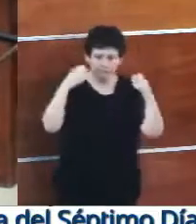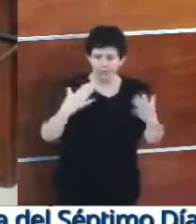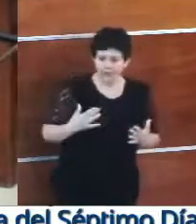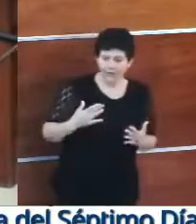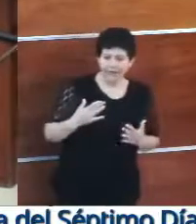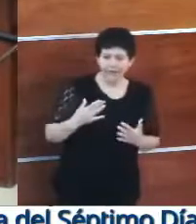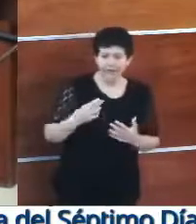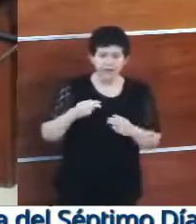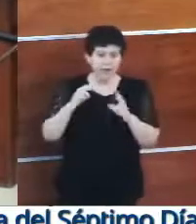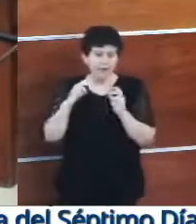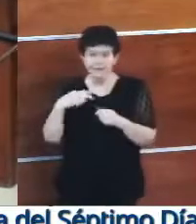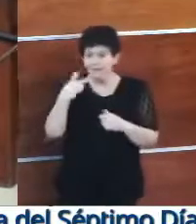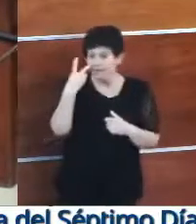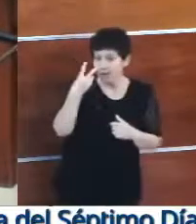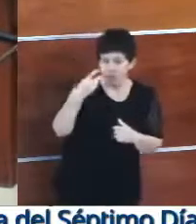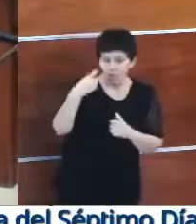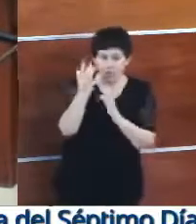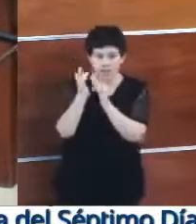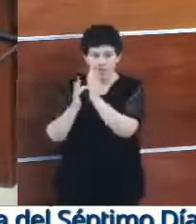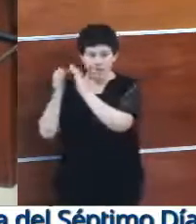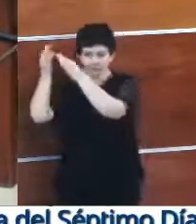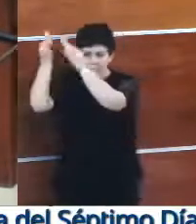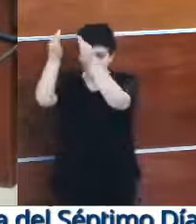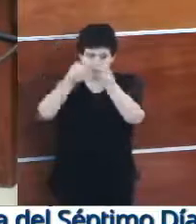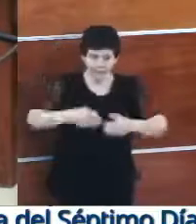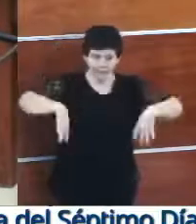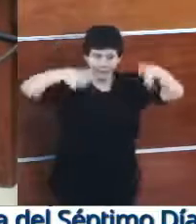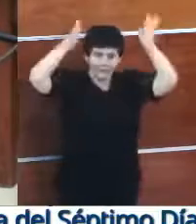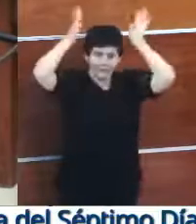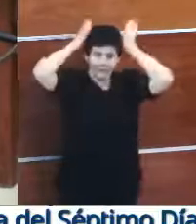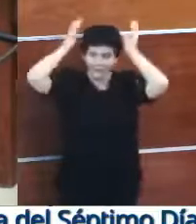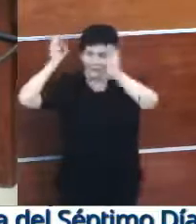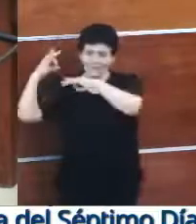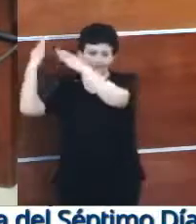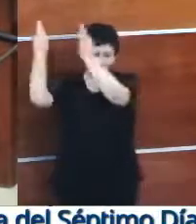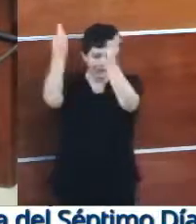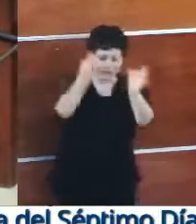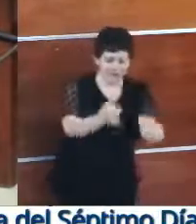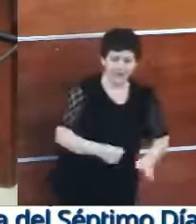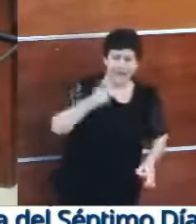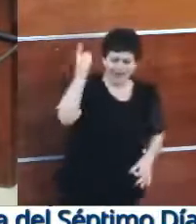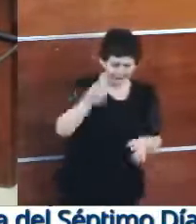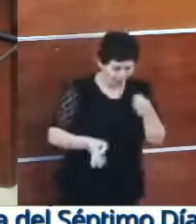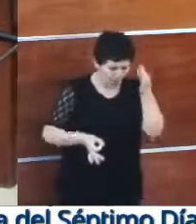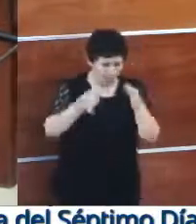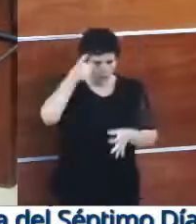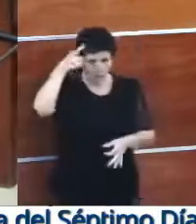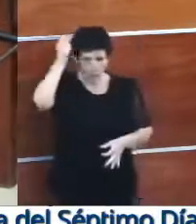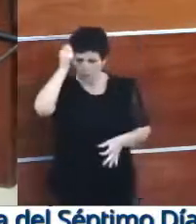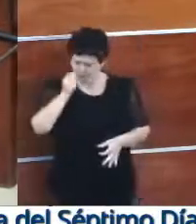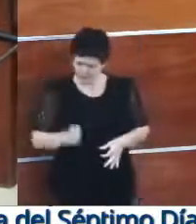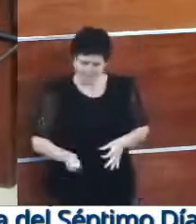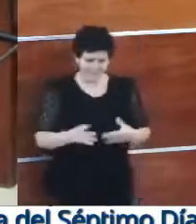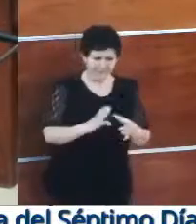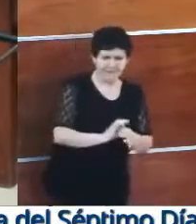venida, con la venida del Rey, con la venida de aquel que iba a impartir el pago, la justicia, el rescate.